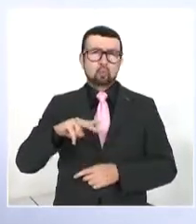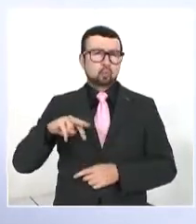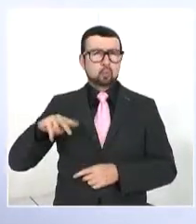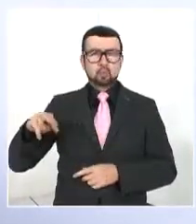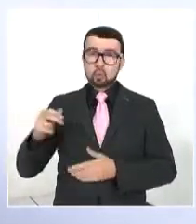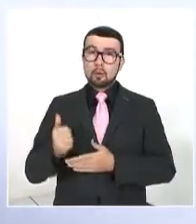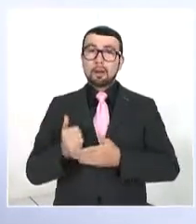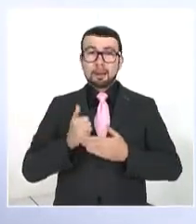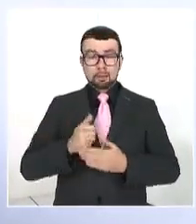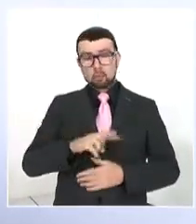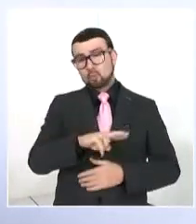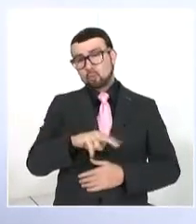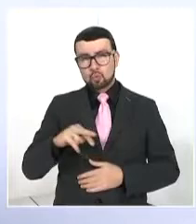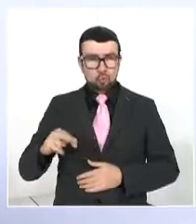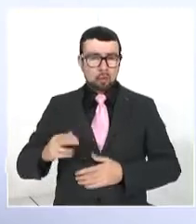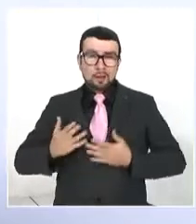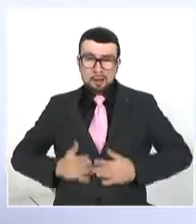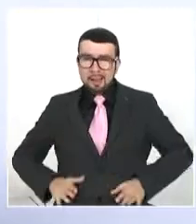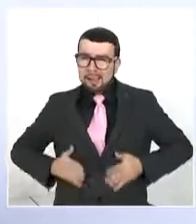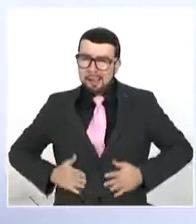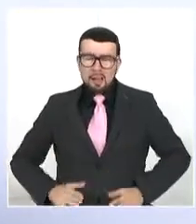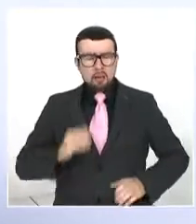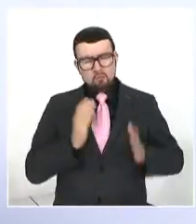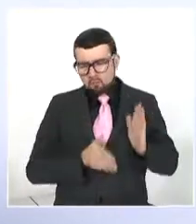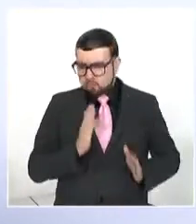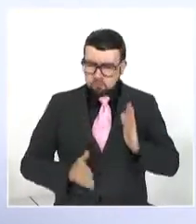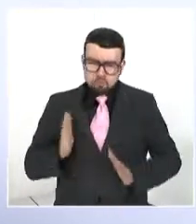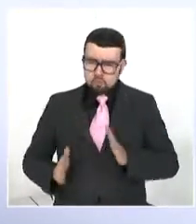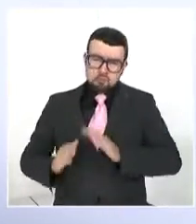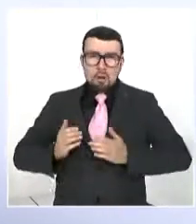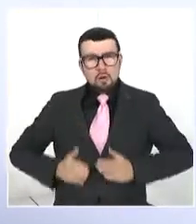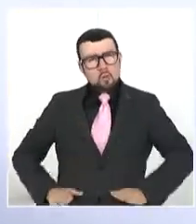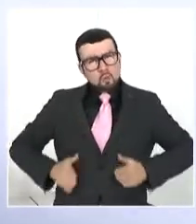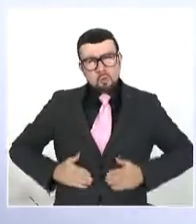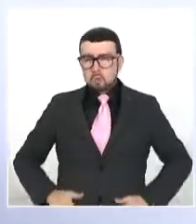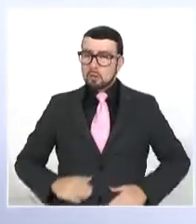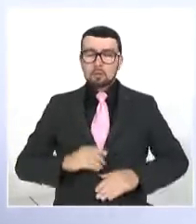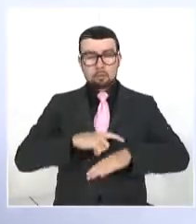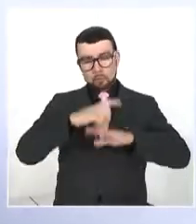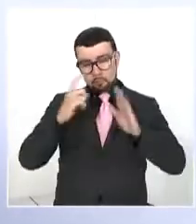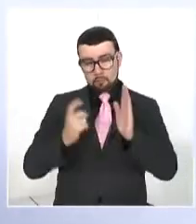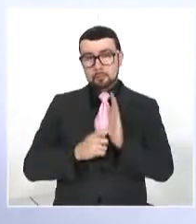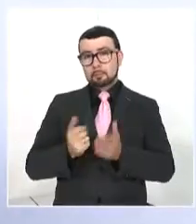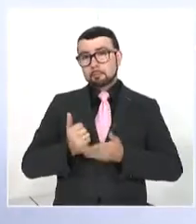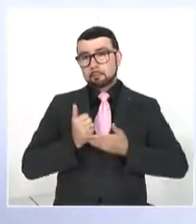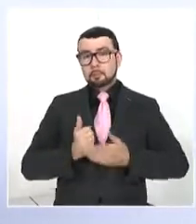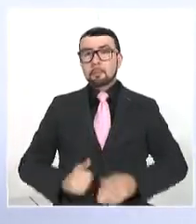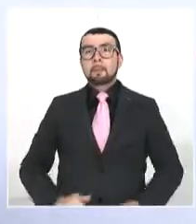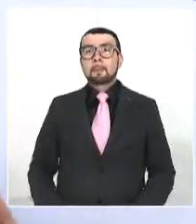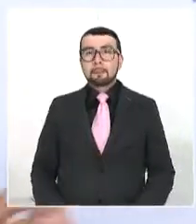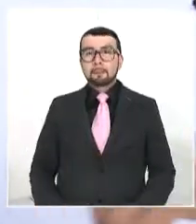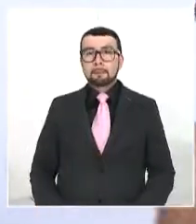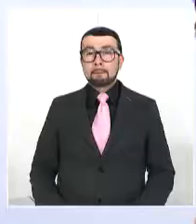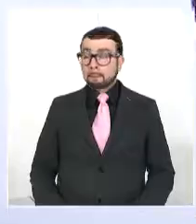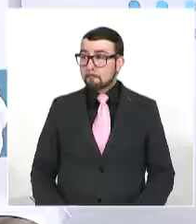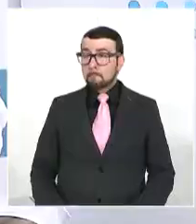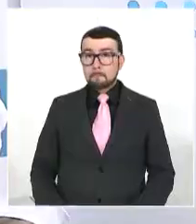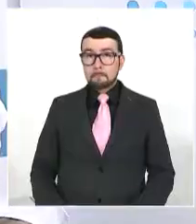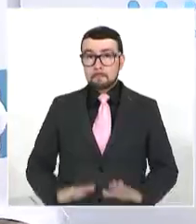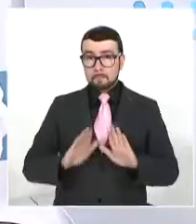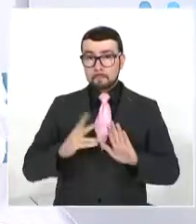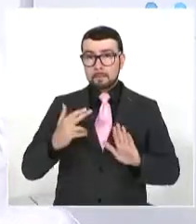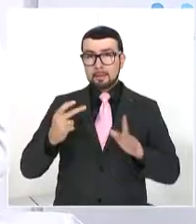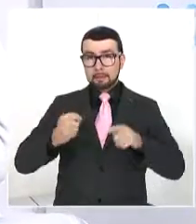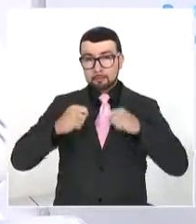eso, masajes, todo, eso, todo complemento. Bueno, vamos a ir a este corte